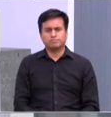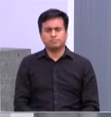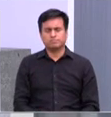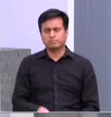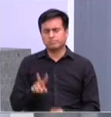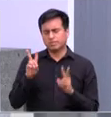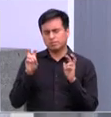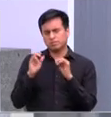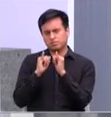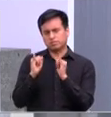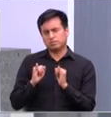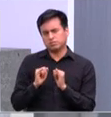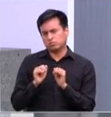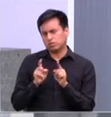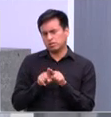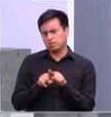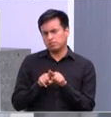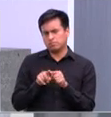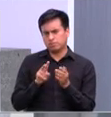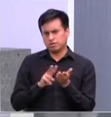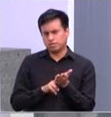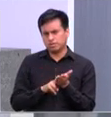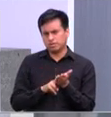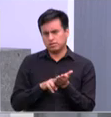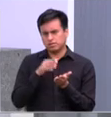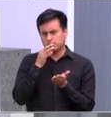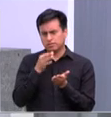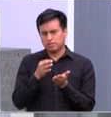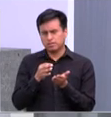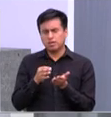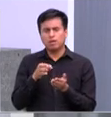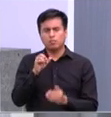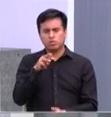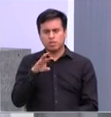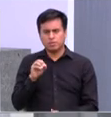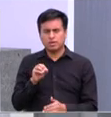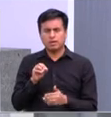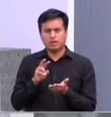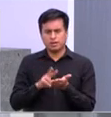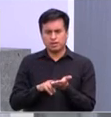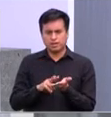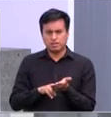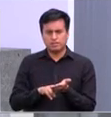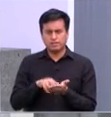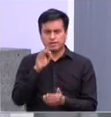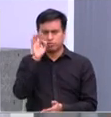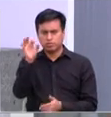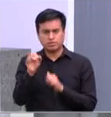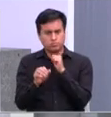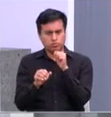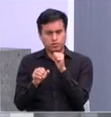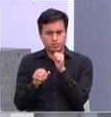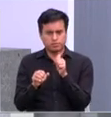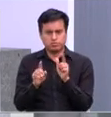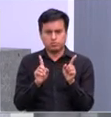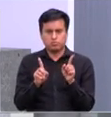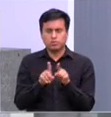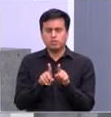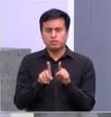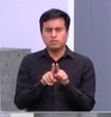No se trata, a decir verdad, de la polémica real de ricos y de pobres, sino de